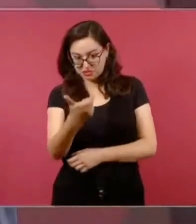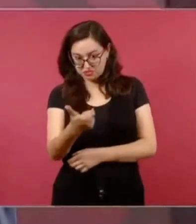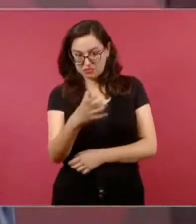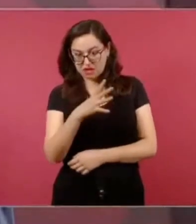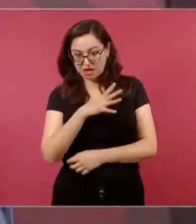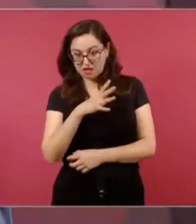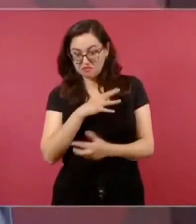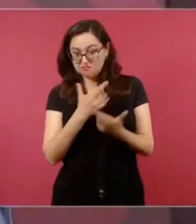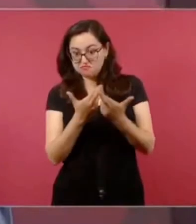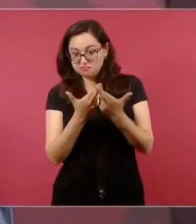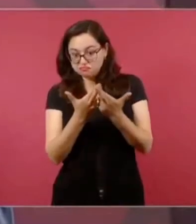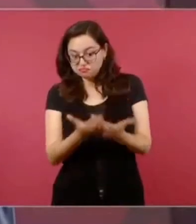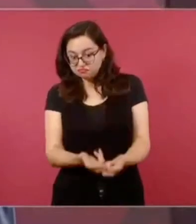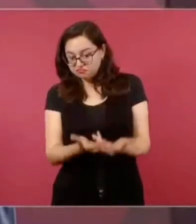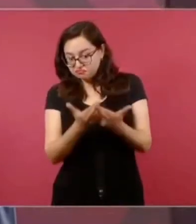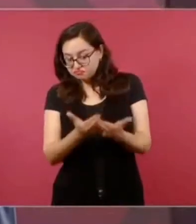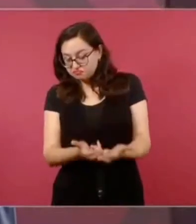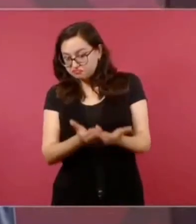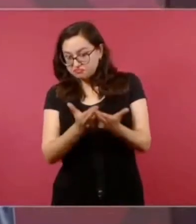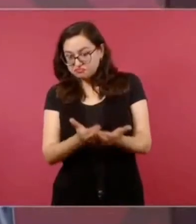pensiones